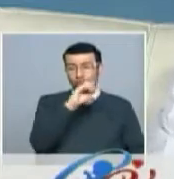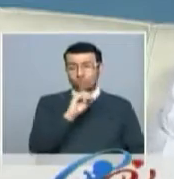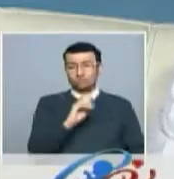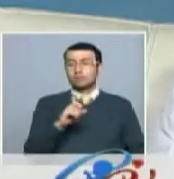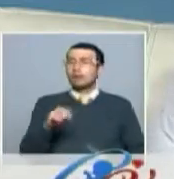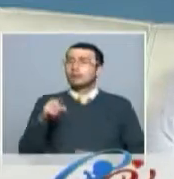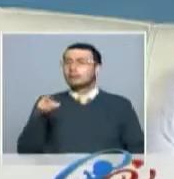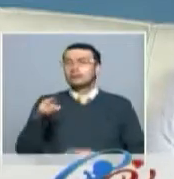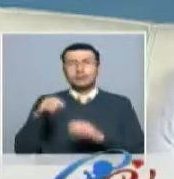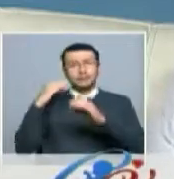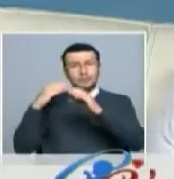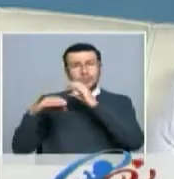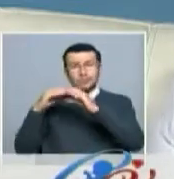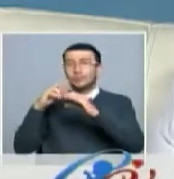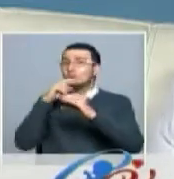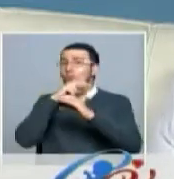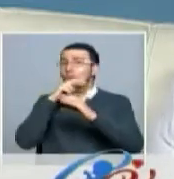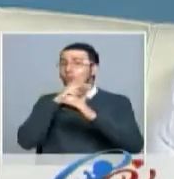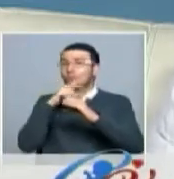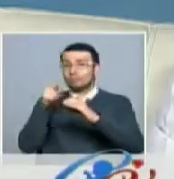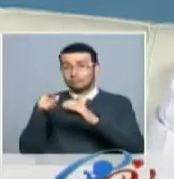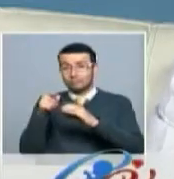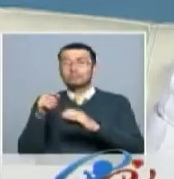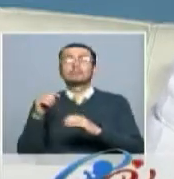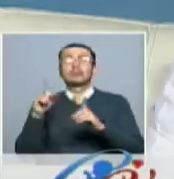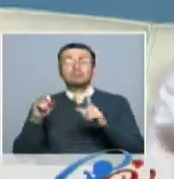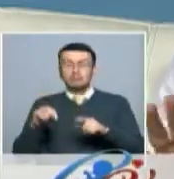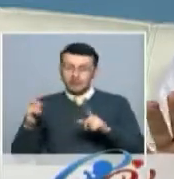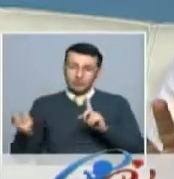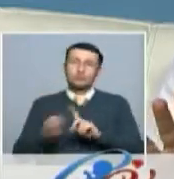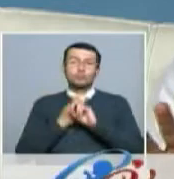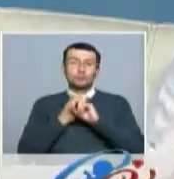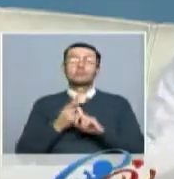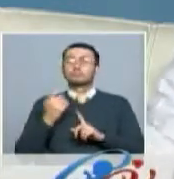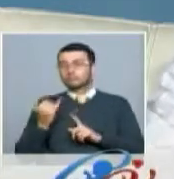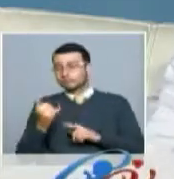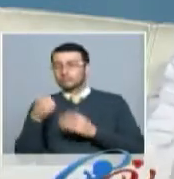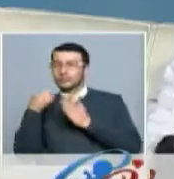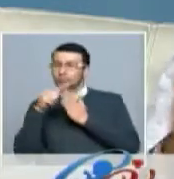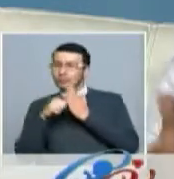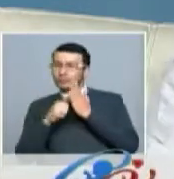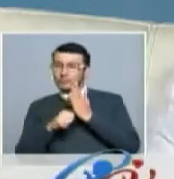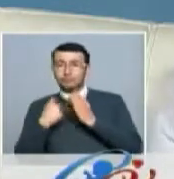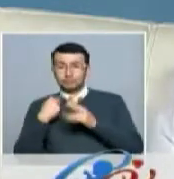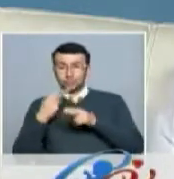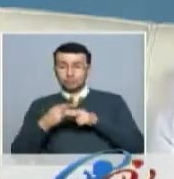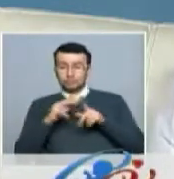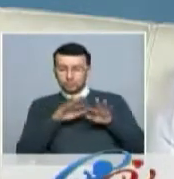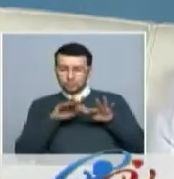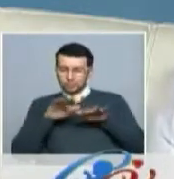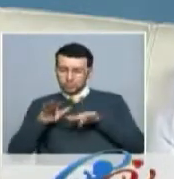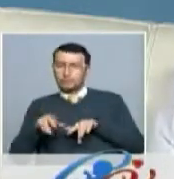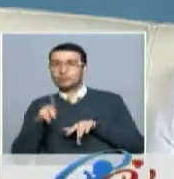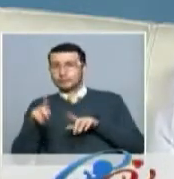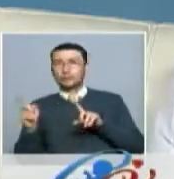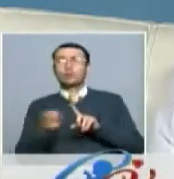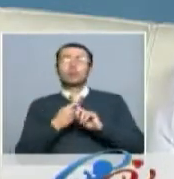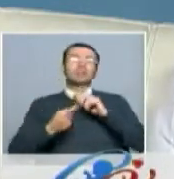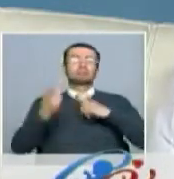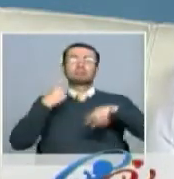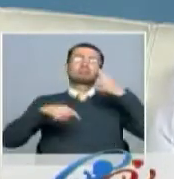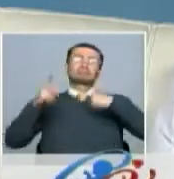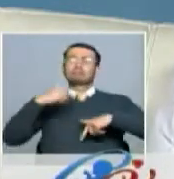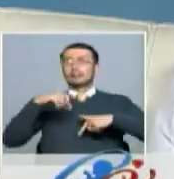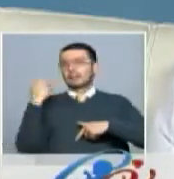están grabados todos estos programas buscando Jorge Enrique Rojas. Estamos tratando de hacer un proceso educativo y preventivo